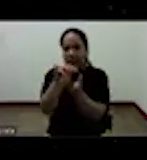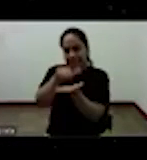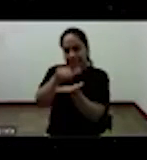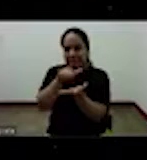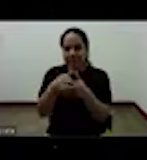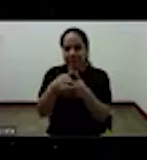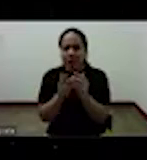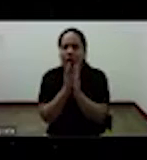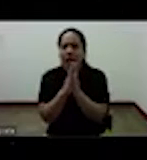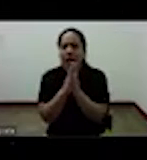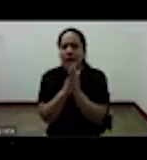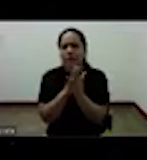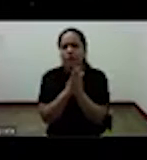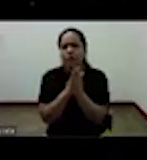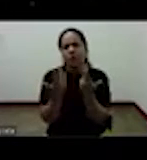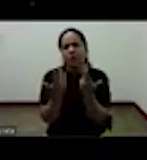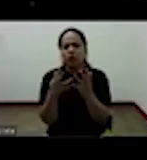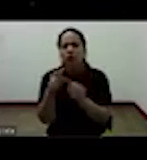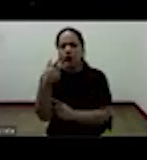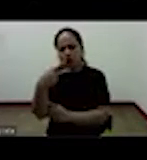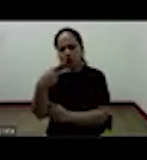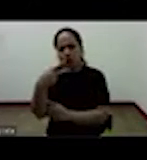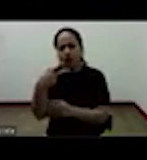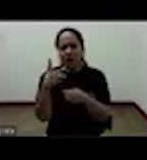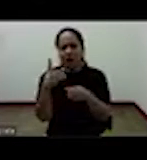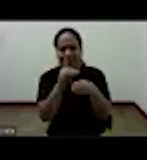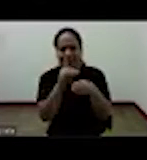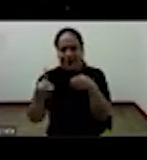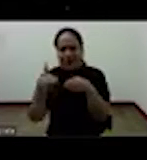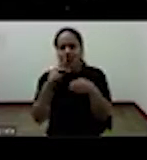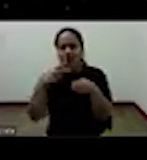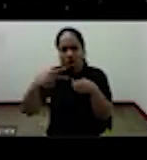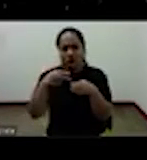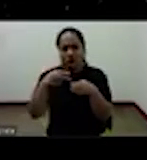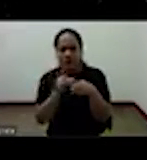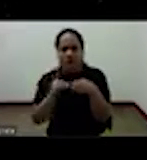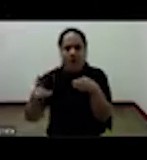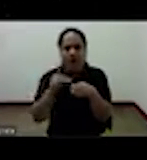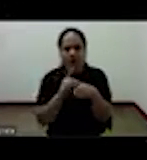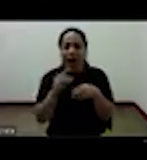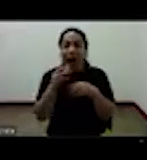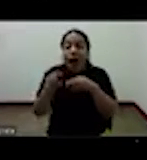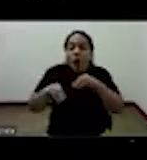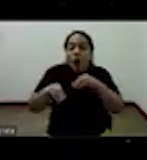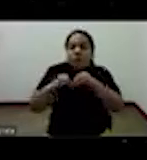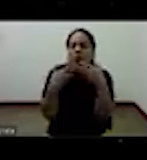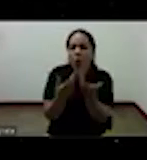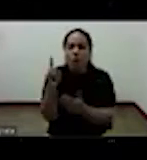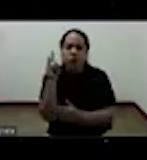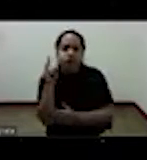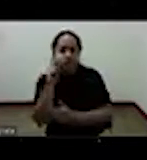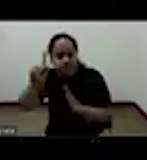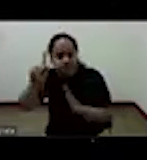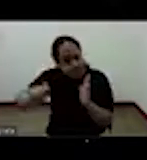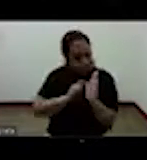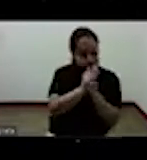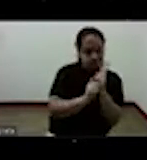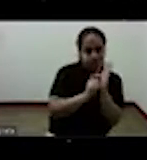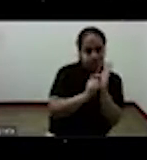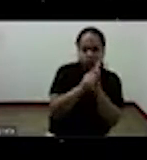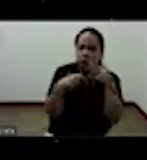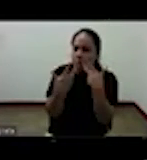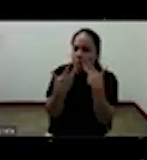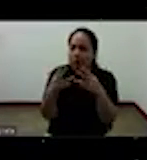2 CDs y el acto fonográfico es un hecho que